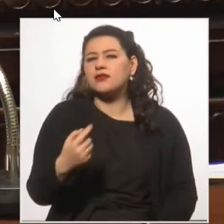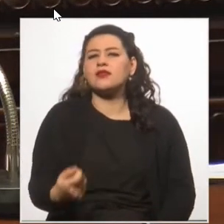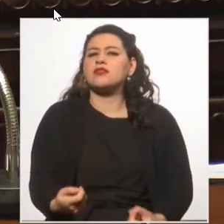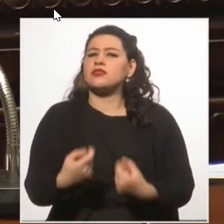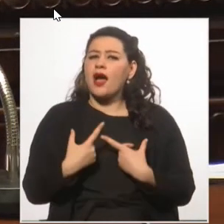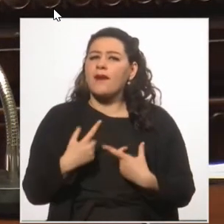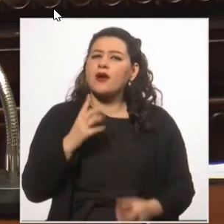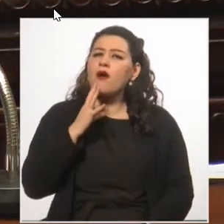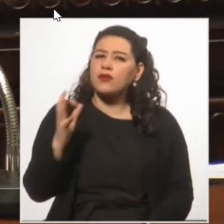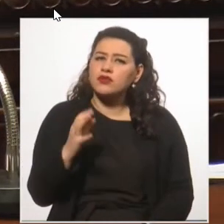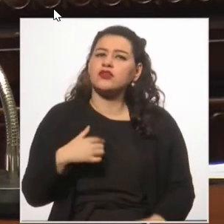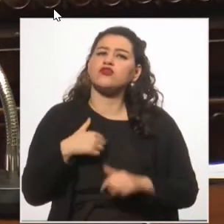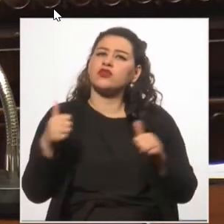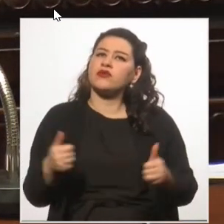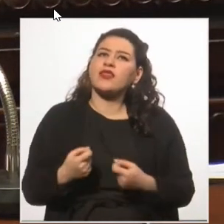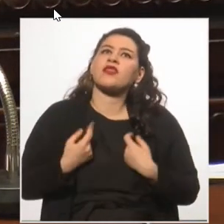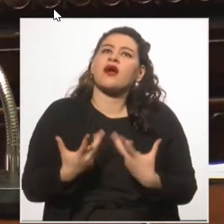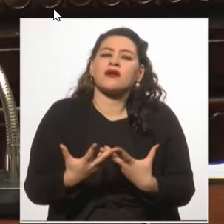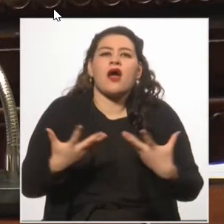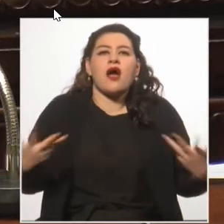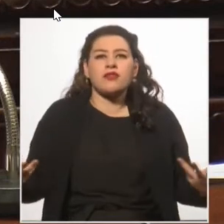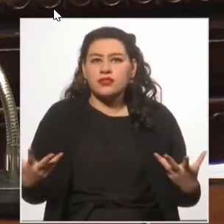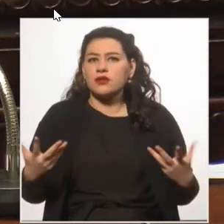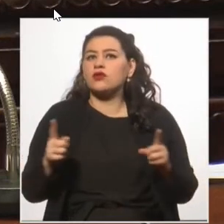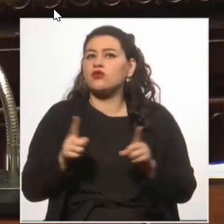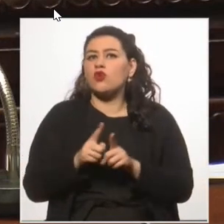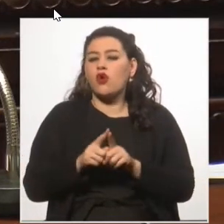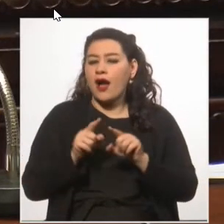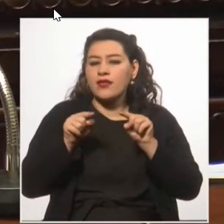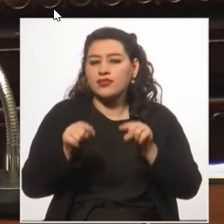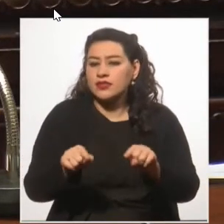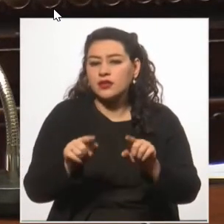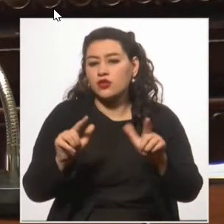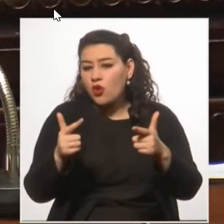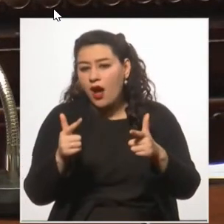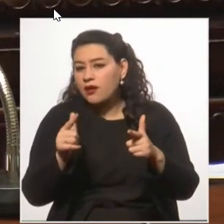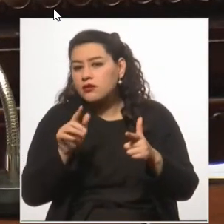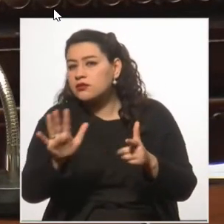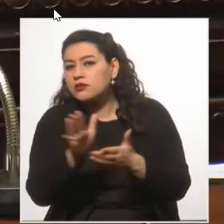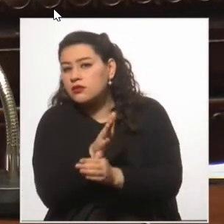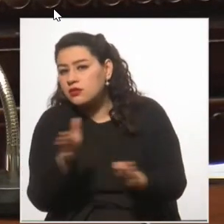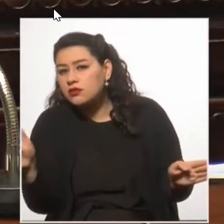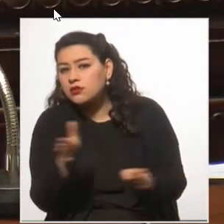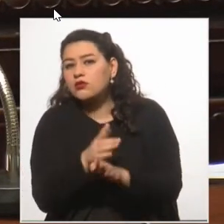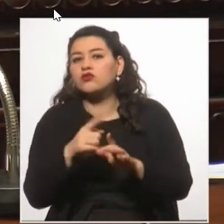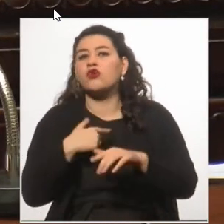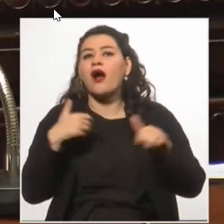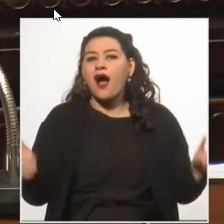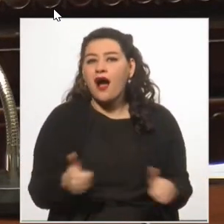la ocasión y yo te haré grande, no porque infunda en ti lo que no hay en ti, sino porque